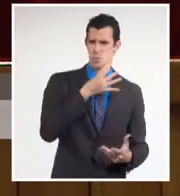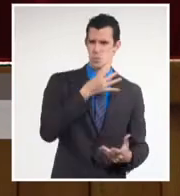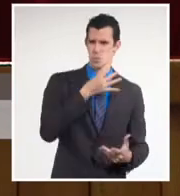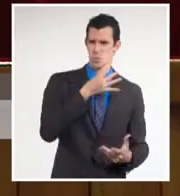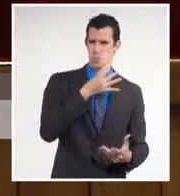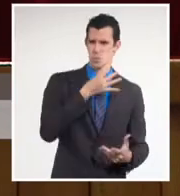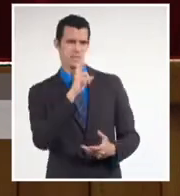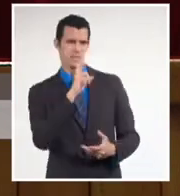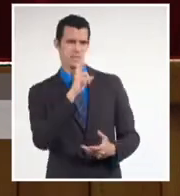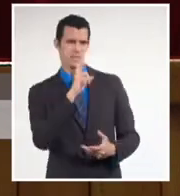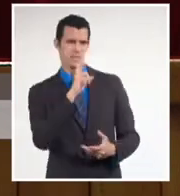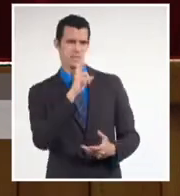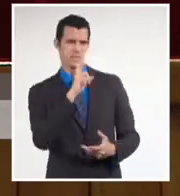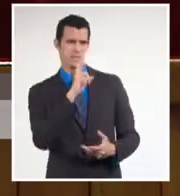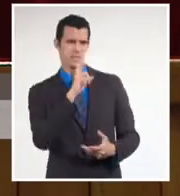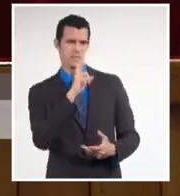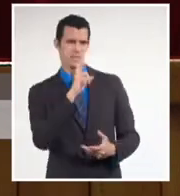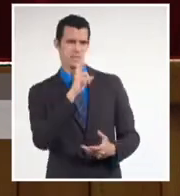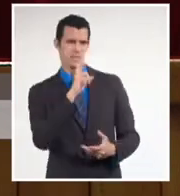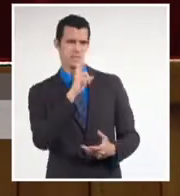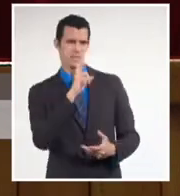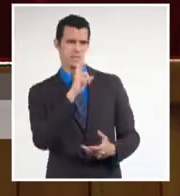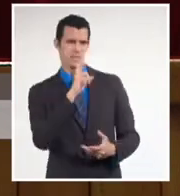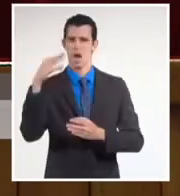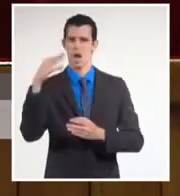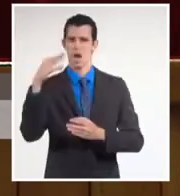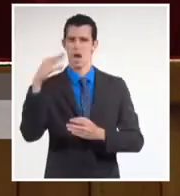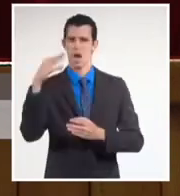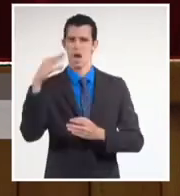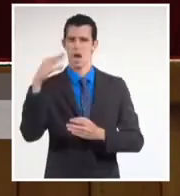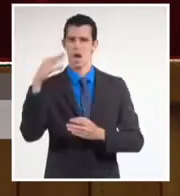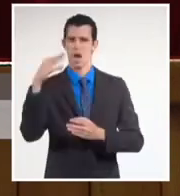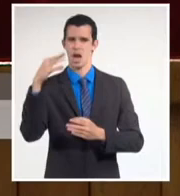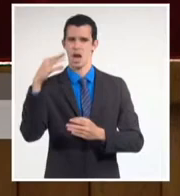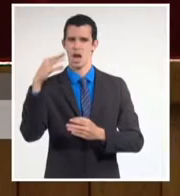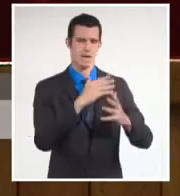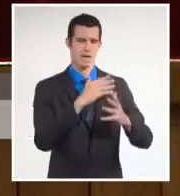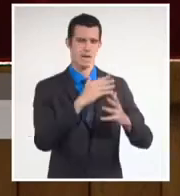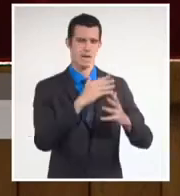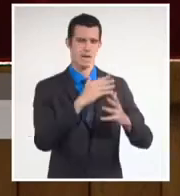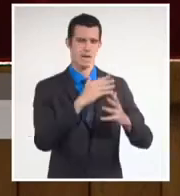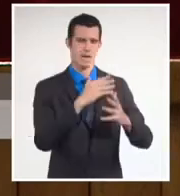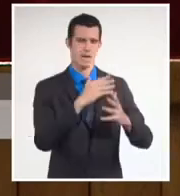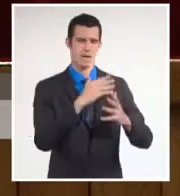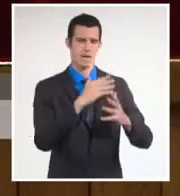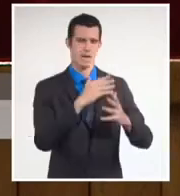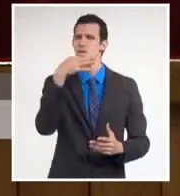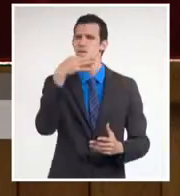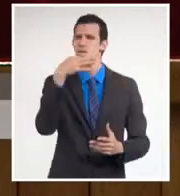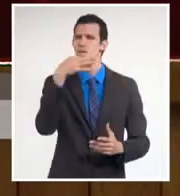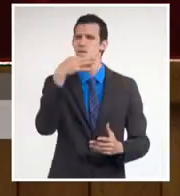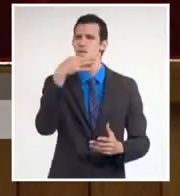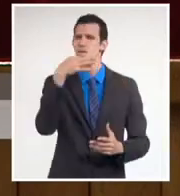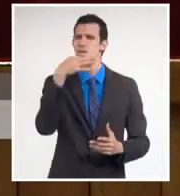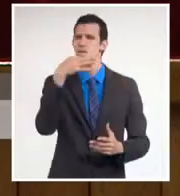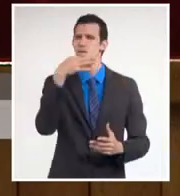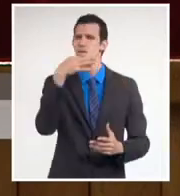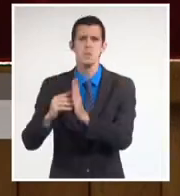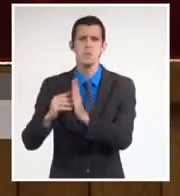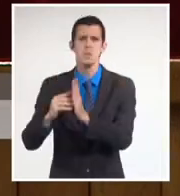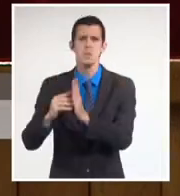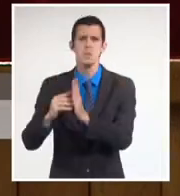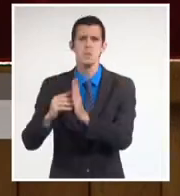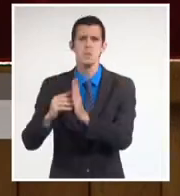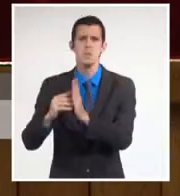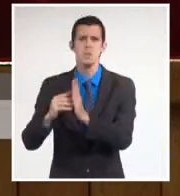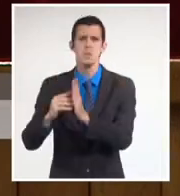que no es exclusivo de Cuba, pero es Cuba la que nos toca a nosotros resolver, es lo que nos toca enfrentar y